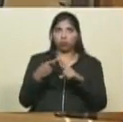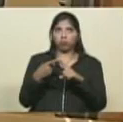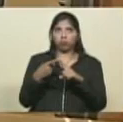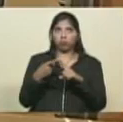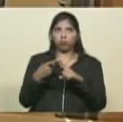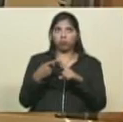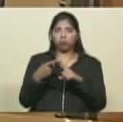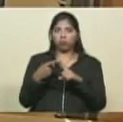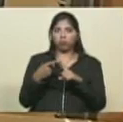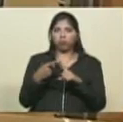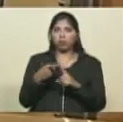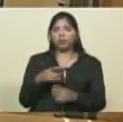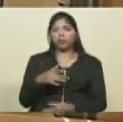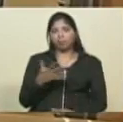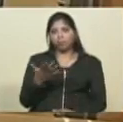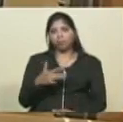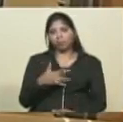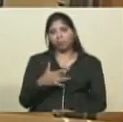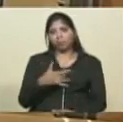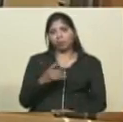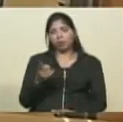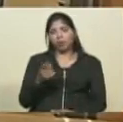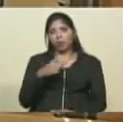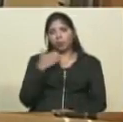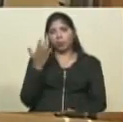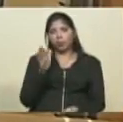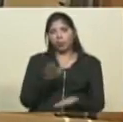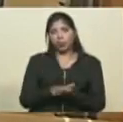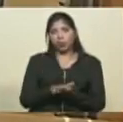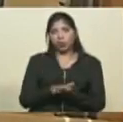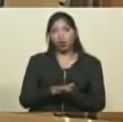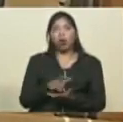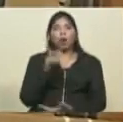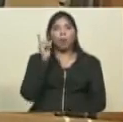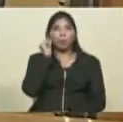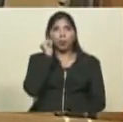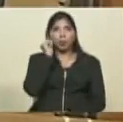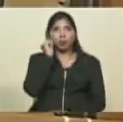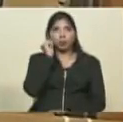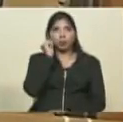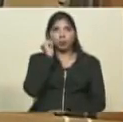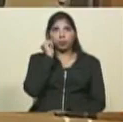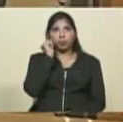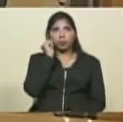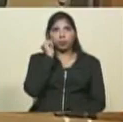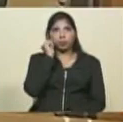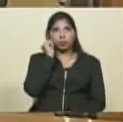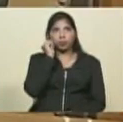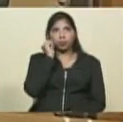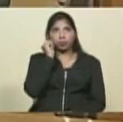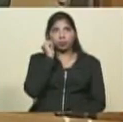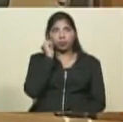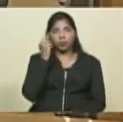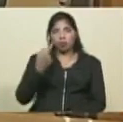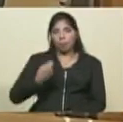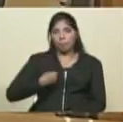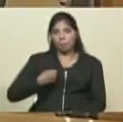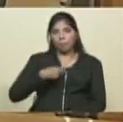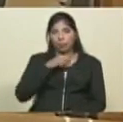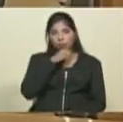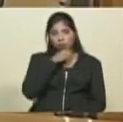el sensible fallecimiento de la constituyente Dionisia de Jesús Mijoa Juárez, del sector pensionado por la región